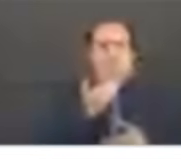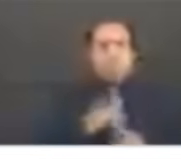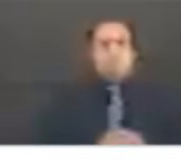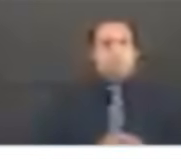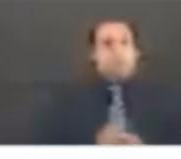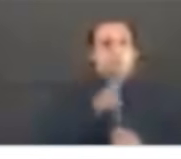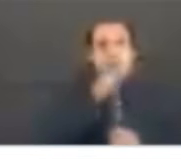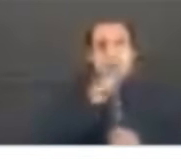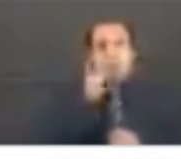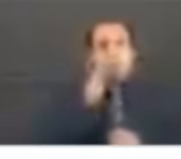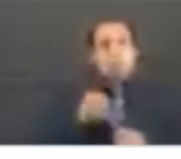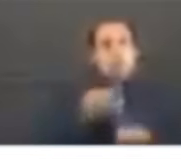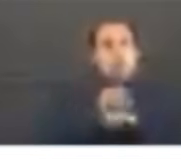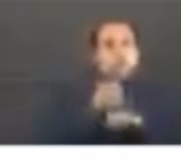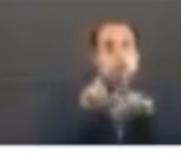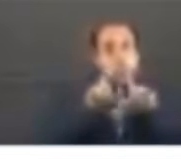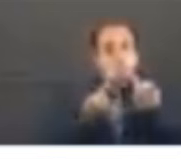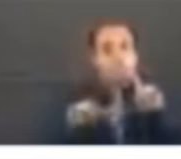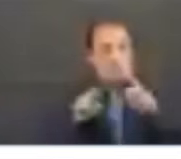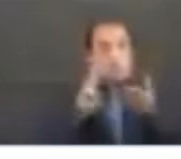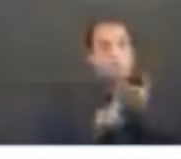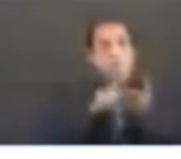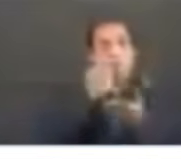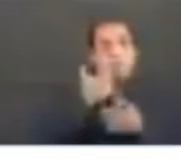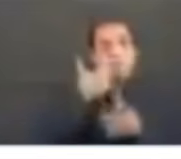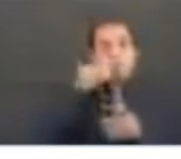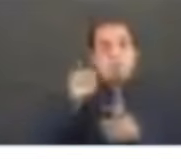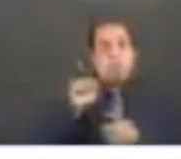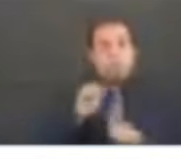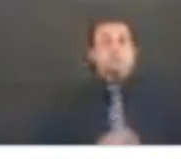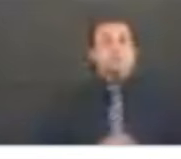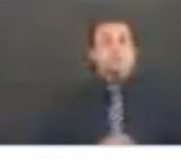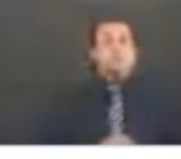ser que en otros estados de la República el precio del gas LP